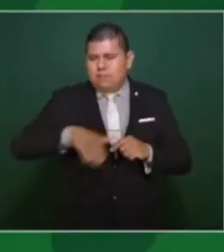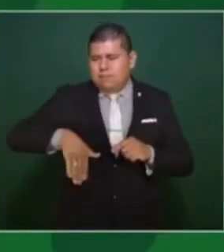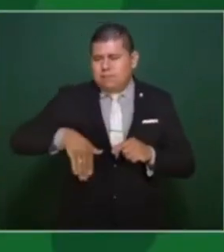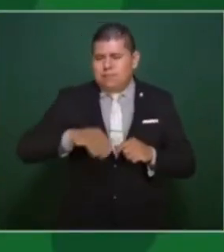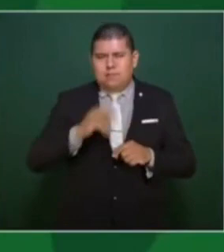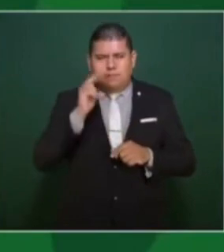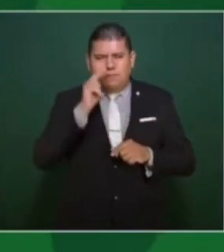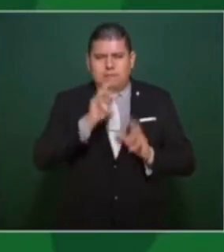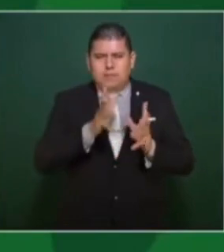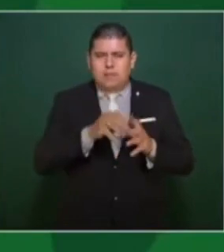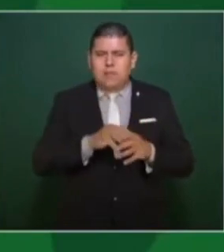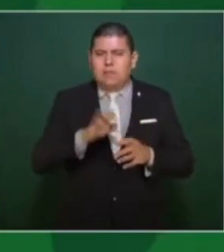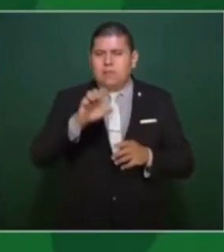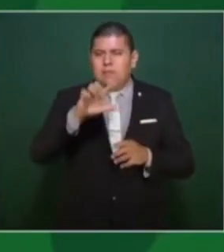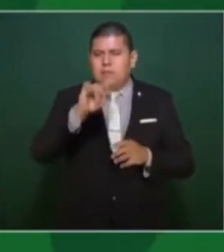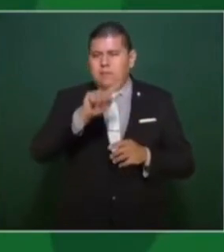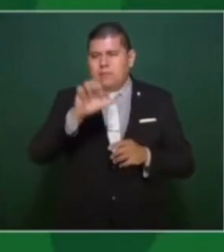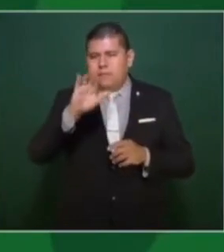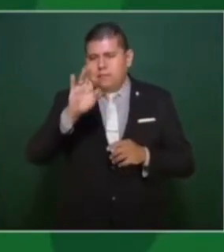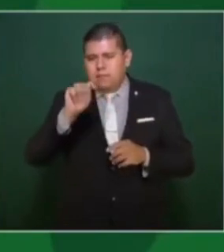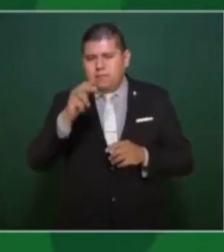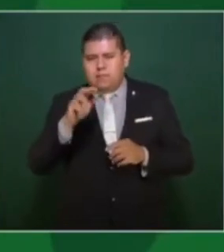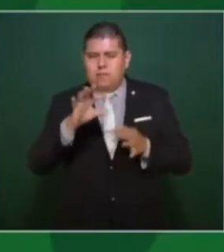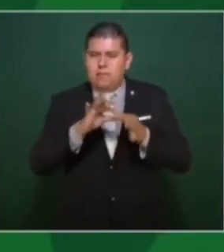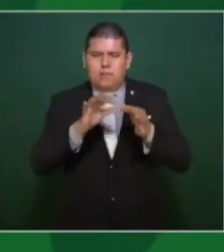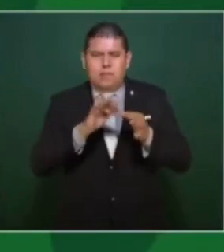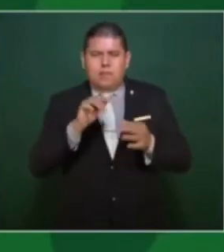decía Elizabeth que